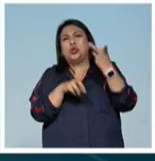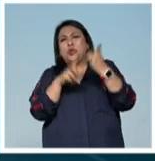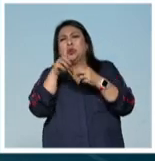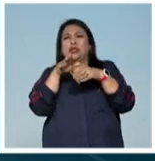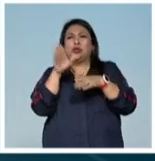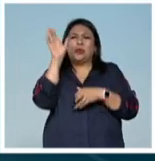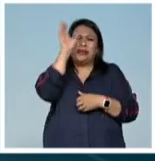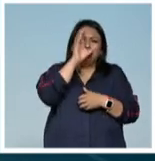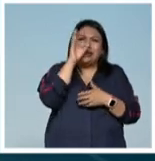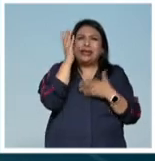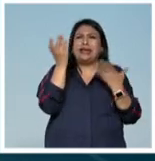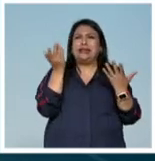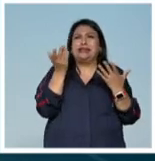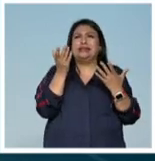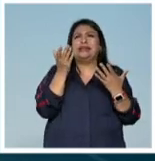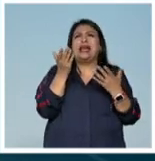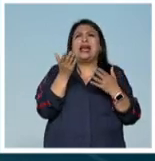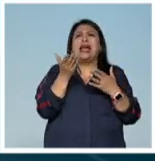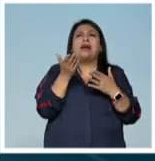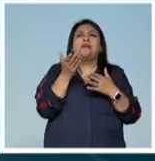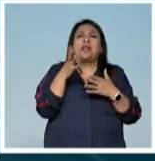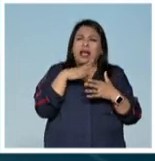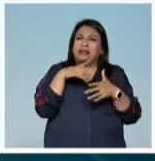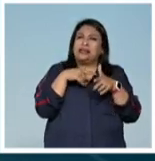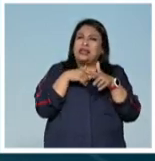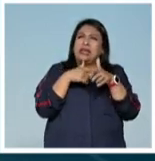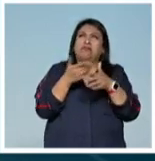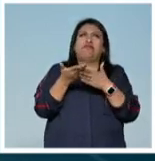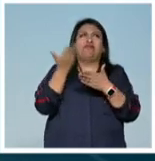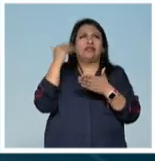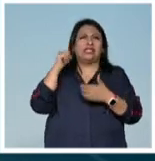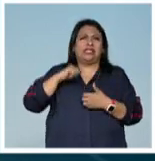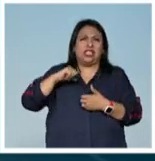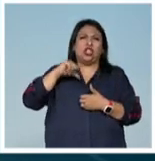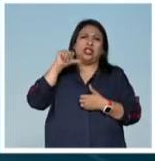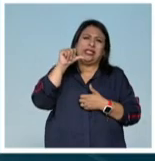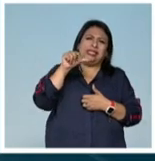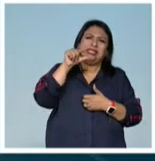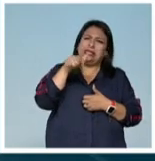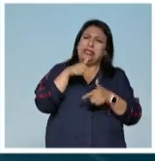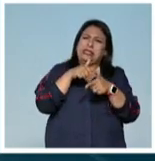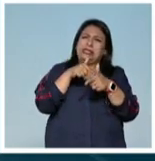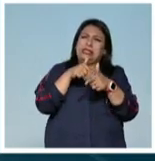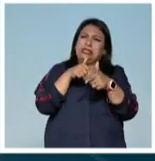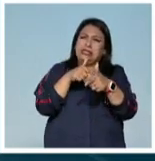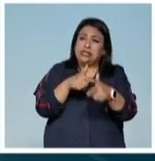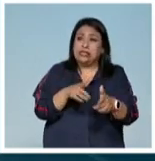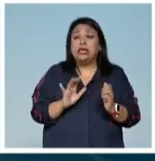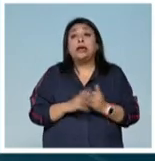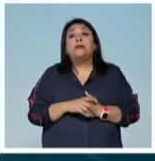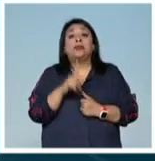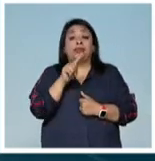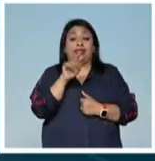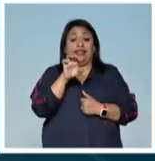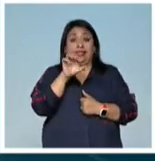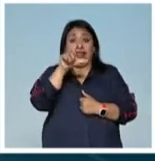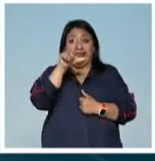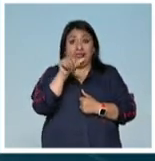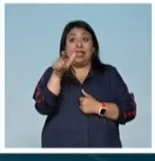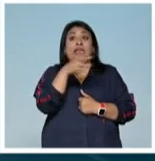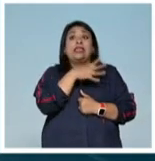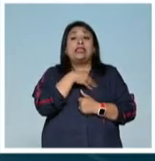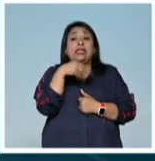ciencia, todavía había un pensamiento mágico arrastrándose desde el siglo XVI, XVII. Tesla, además, era